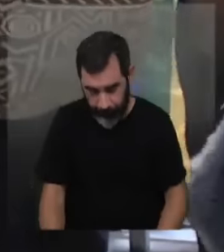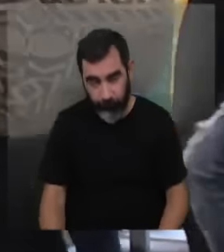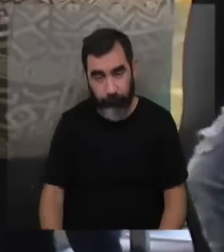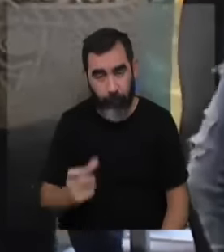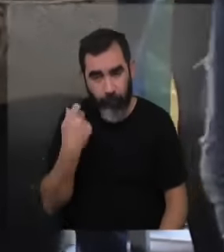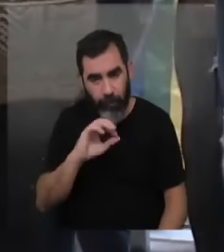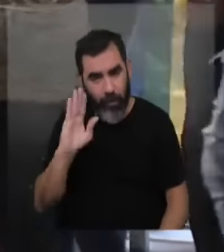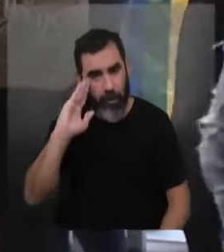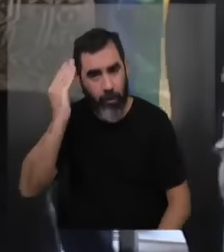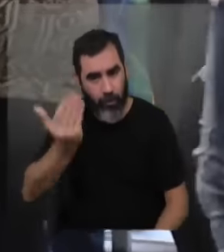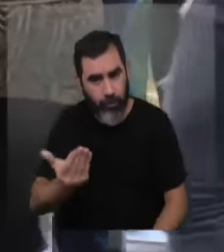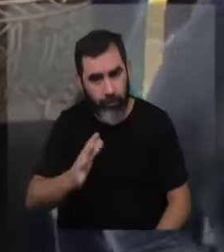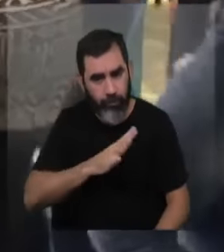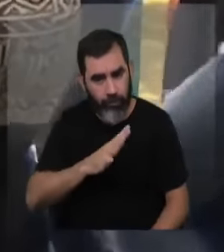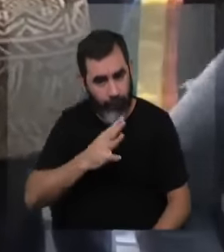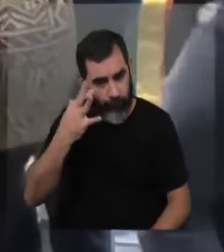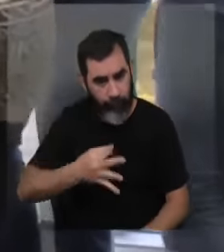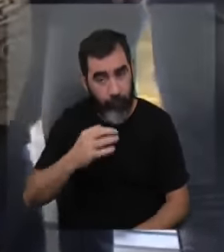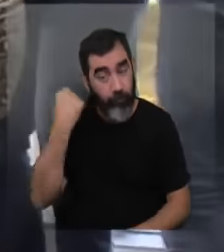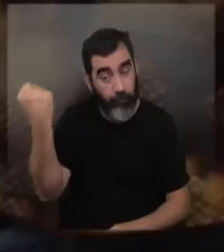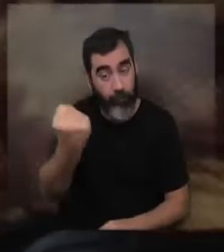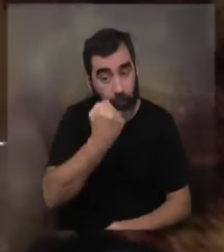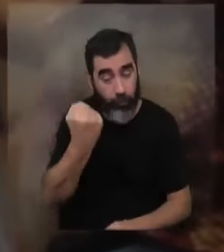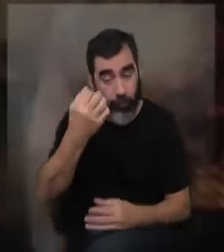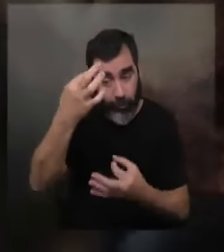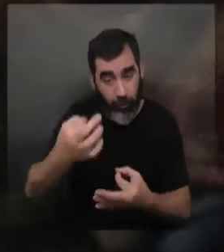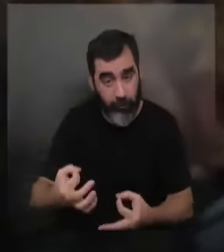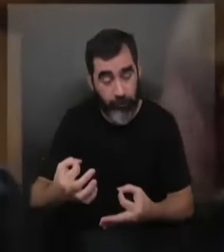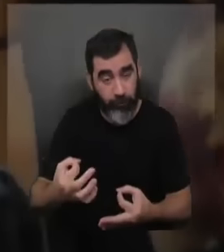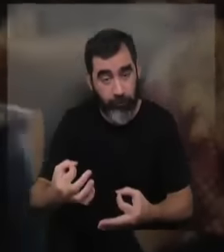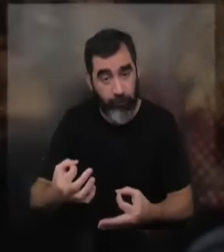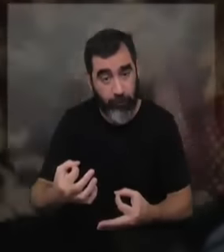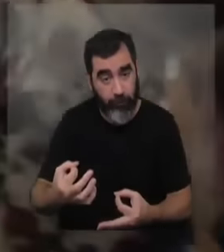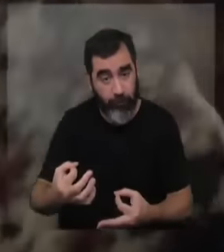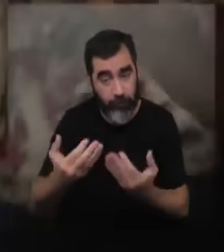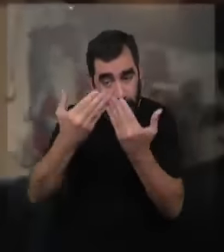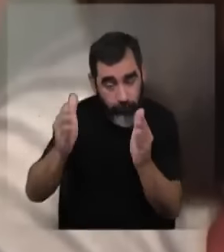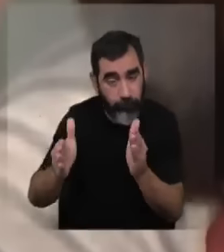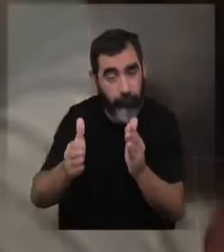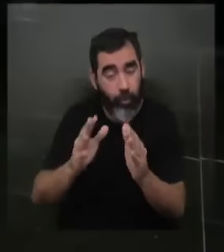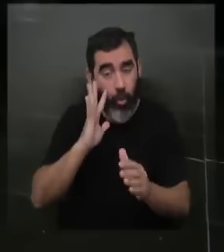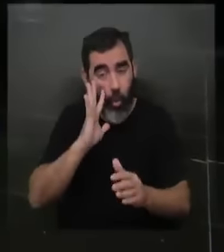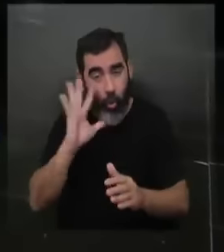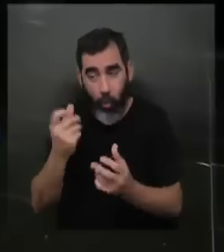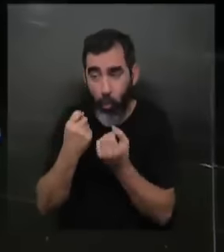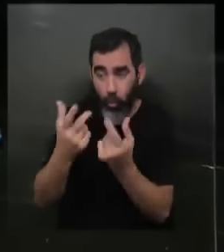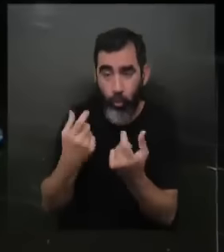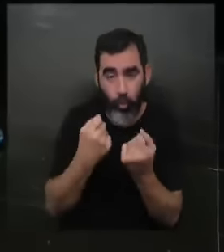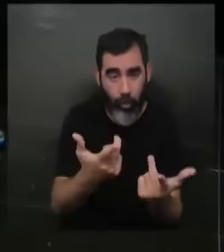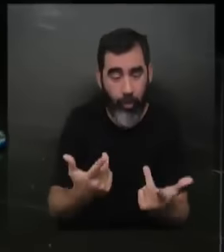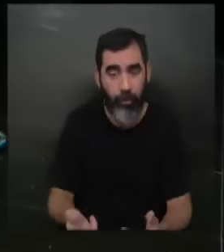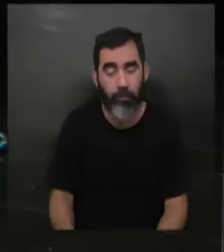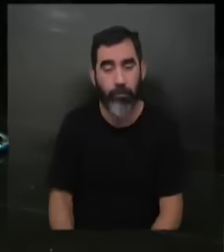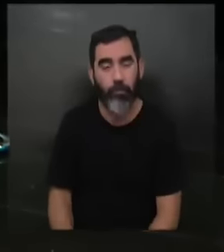reconocimiento de bueno de de de la importancia de de abrir puertas y y y de de